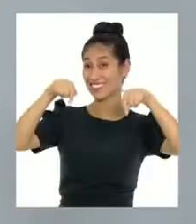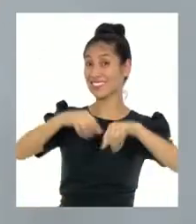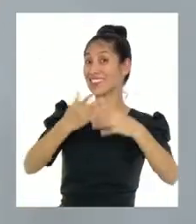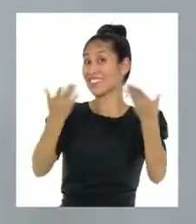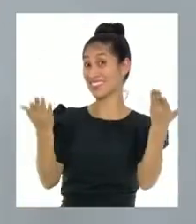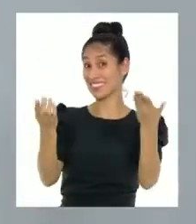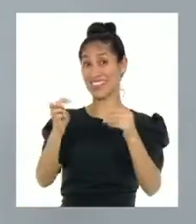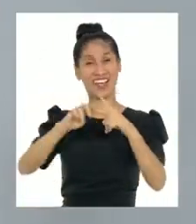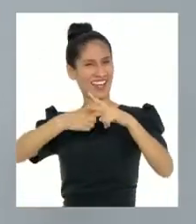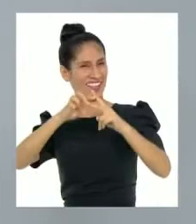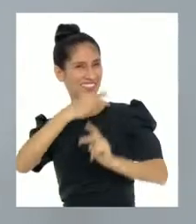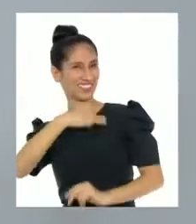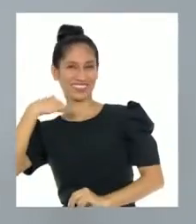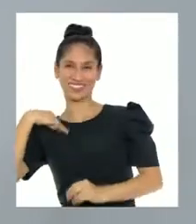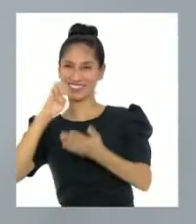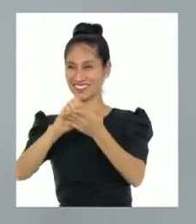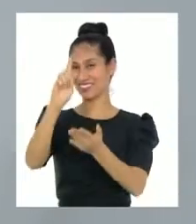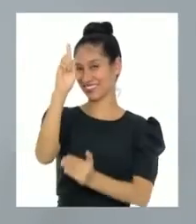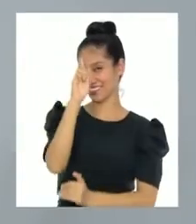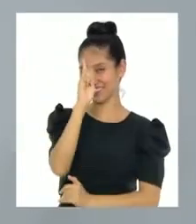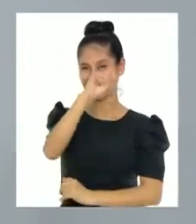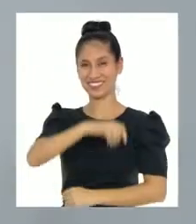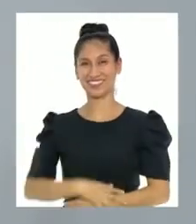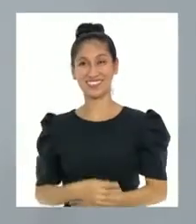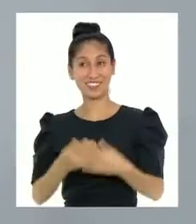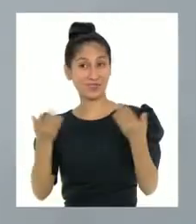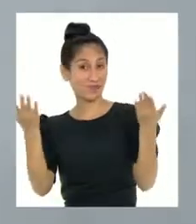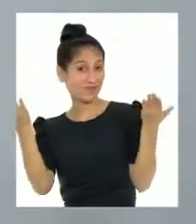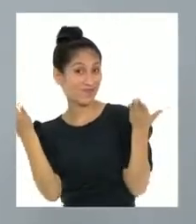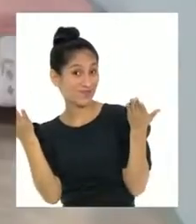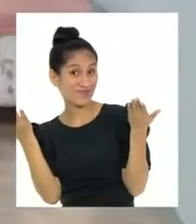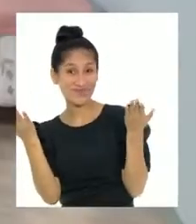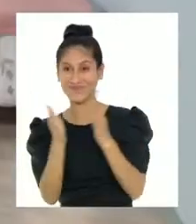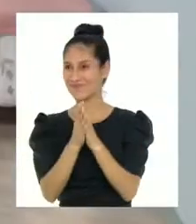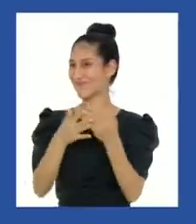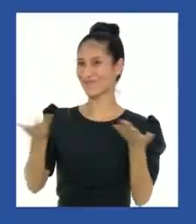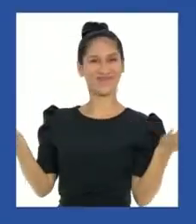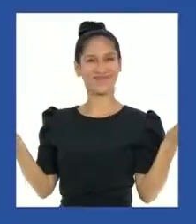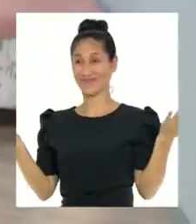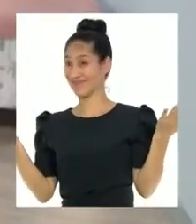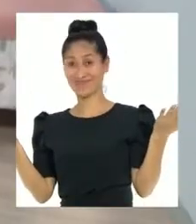una iniciativa del Ministerio de Educación. ¡Ay!